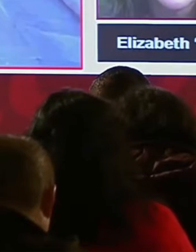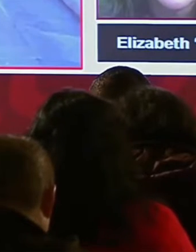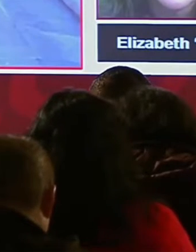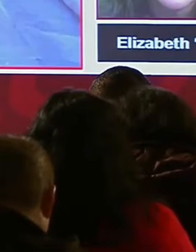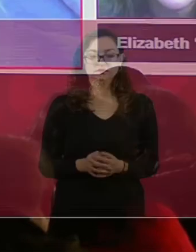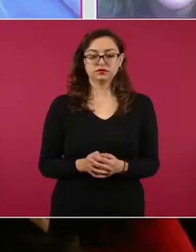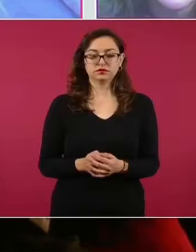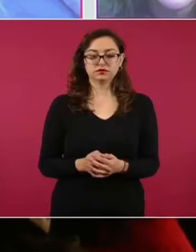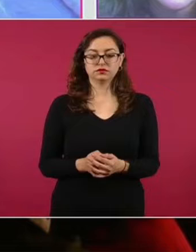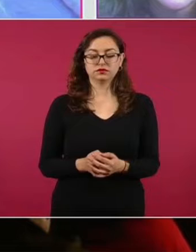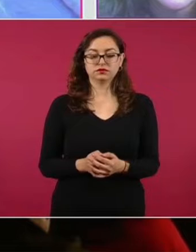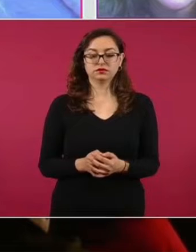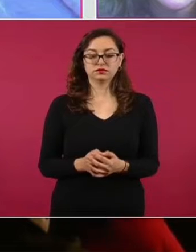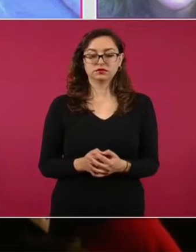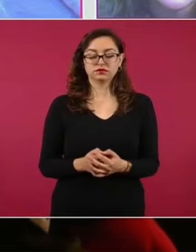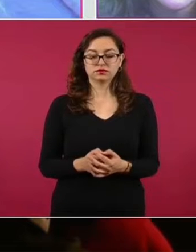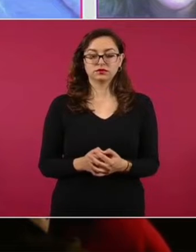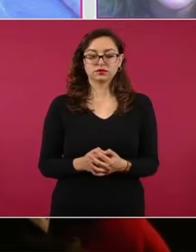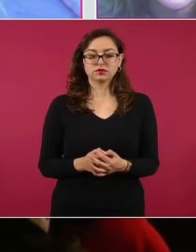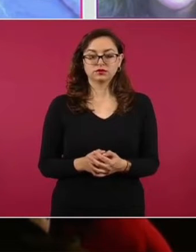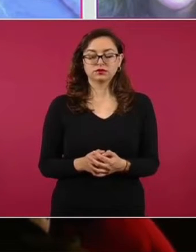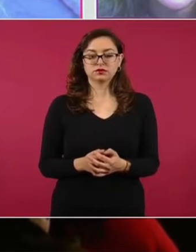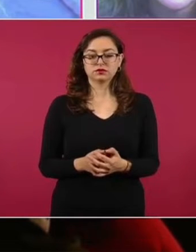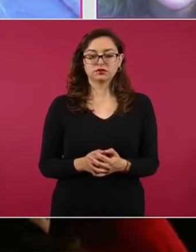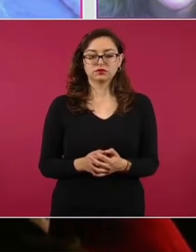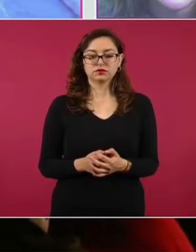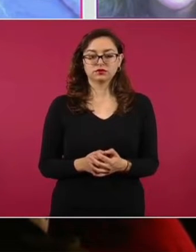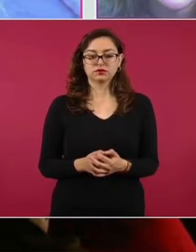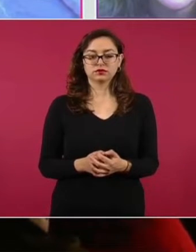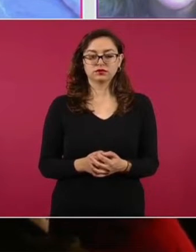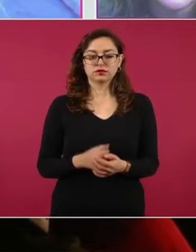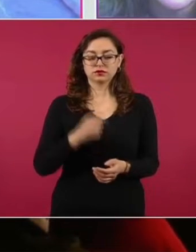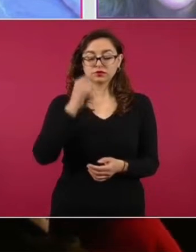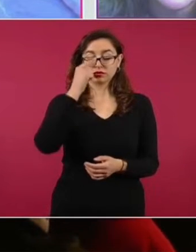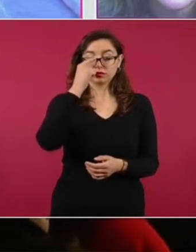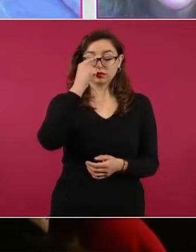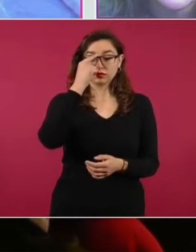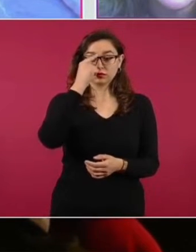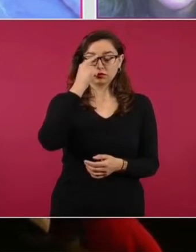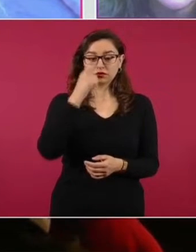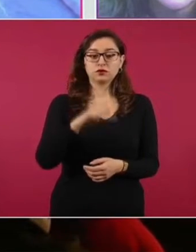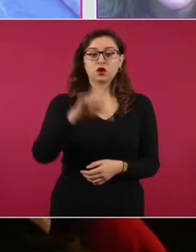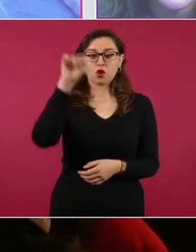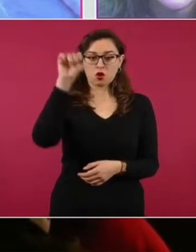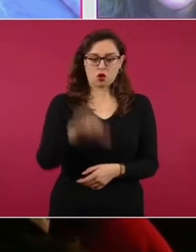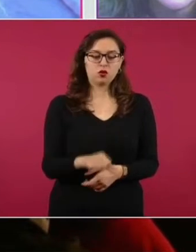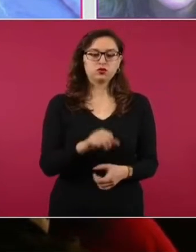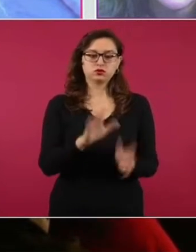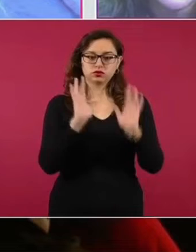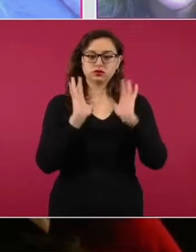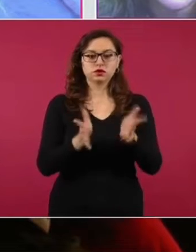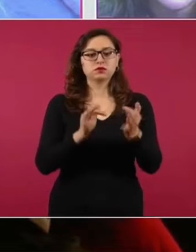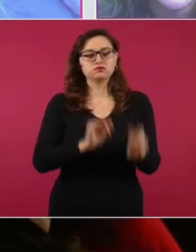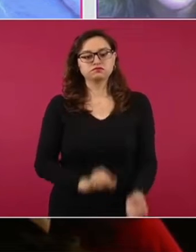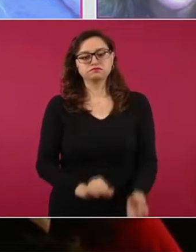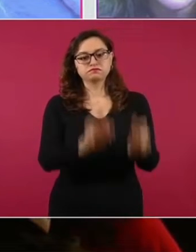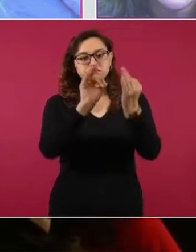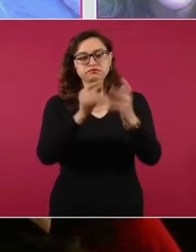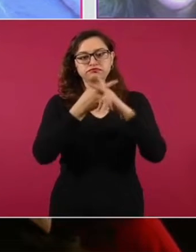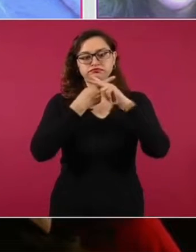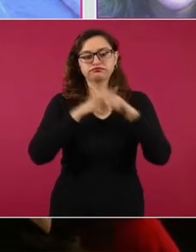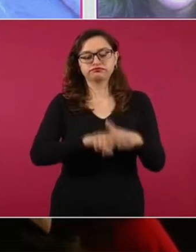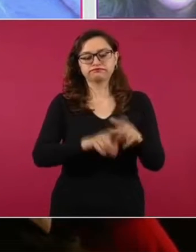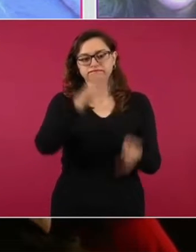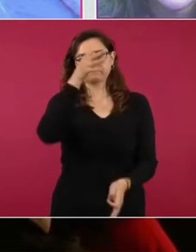Siguiente. Hoy es la audiencia de vinculación a proceso y estos fueron los eventos que fueron grabados